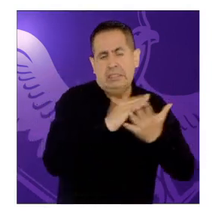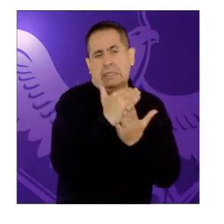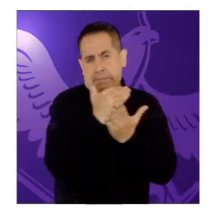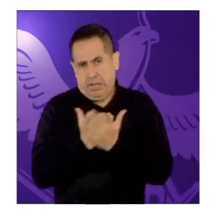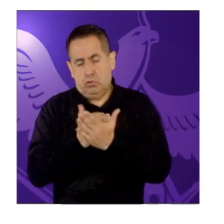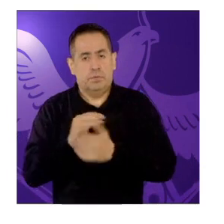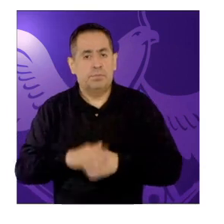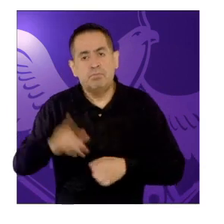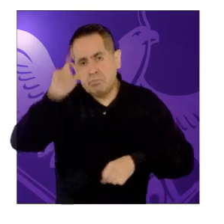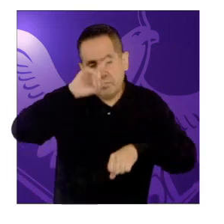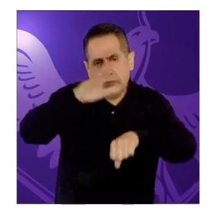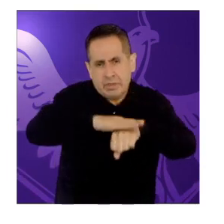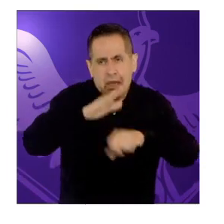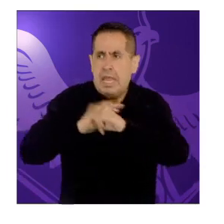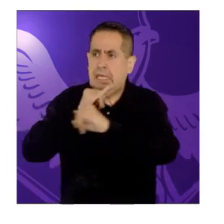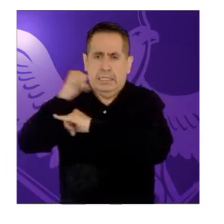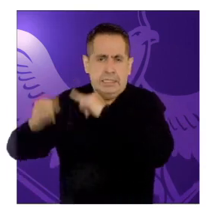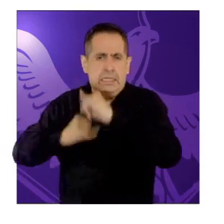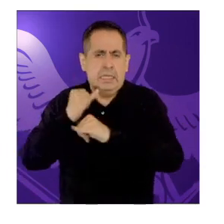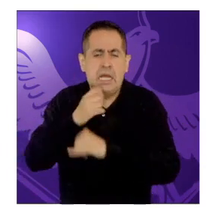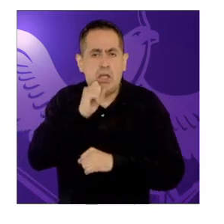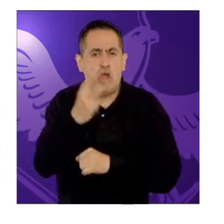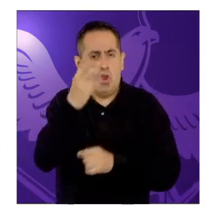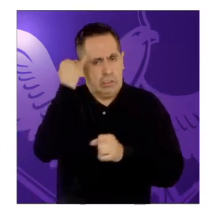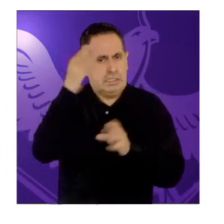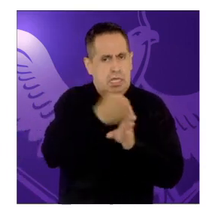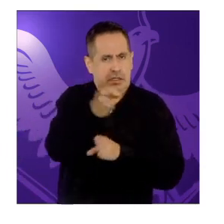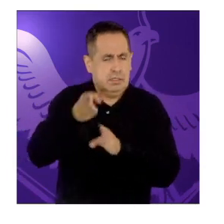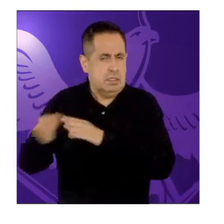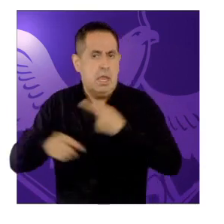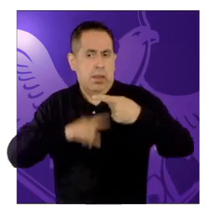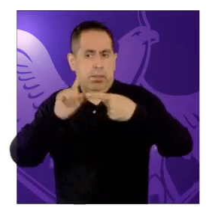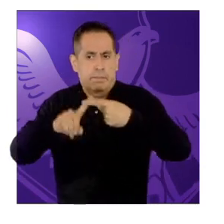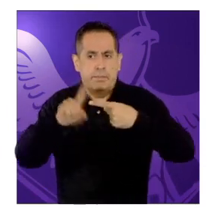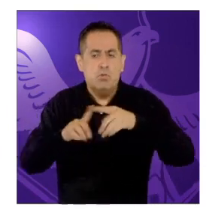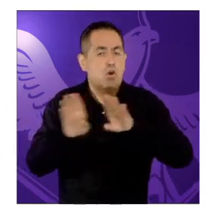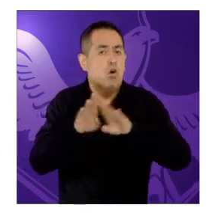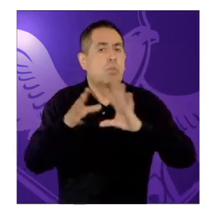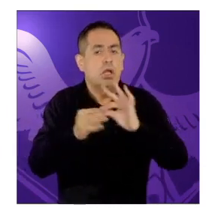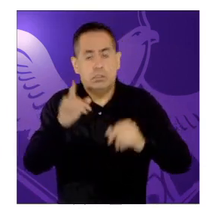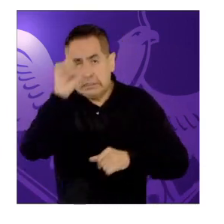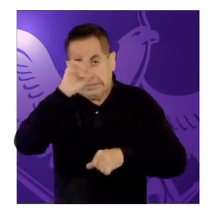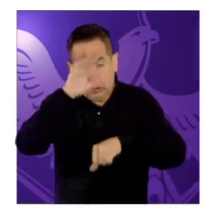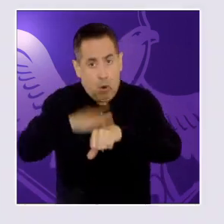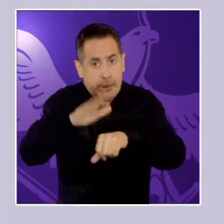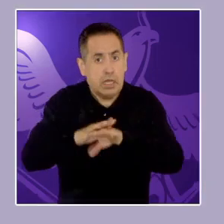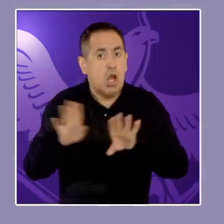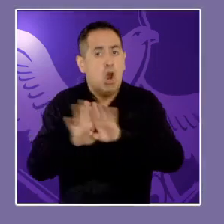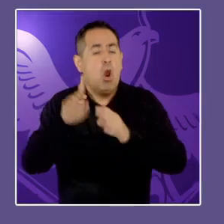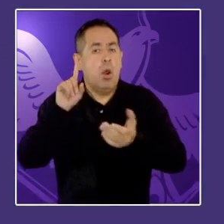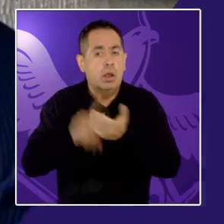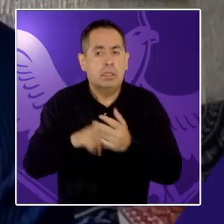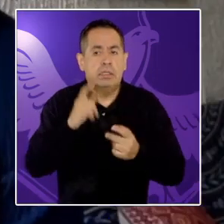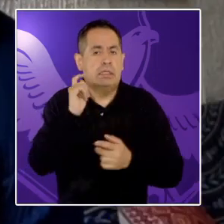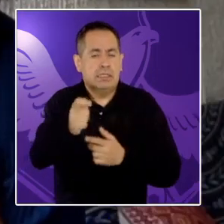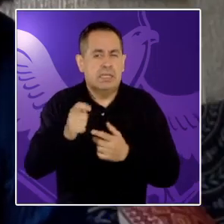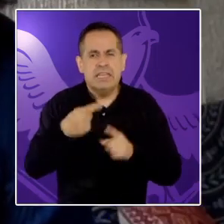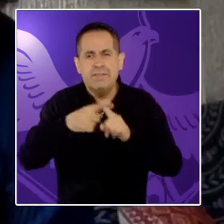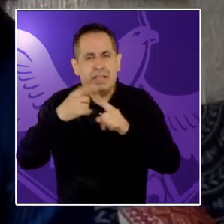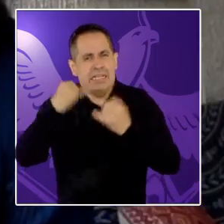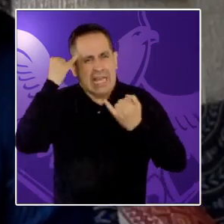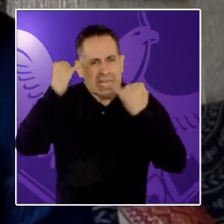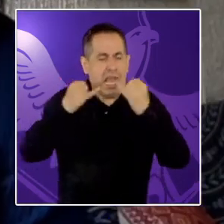países para reducir los riesgos de contagio en la población penitenciaria. Las recomendaciones internacionales van en 2 direcciones. Por